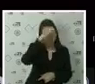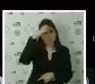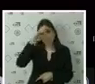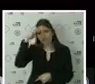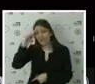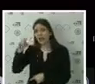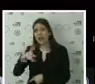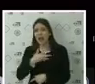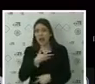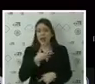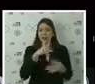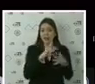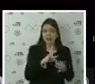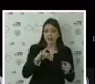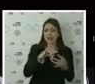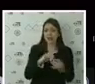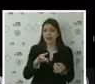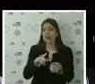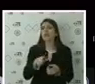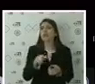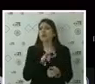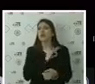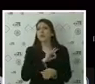estado comentando, pues las puedan